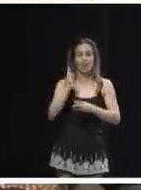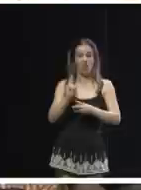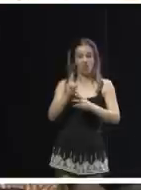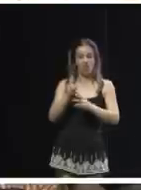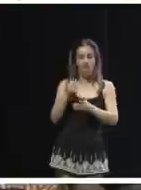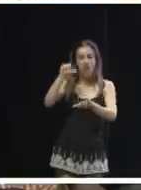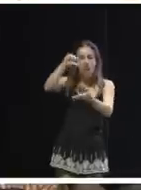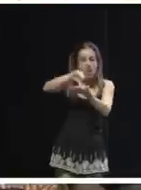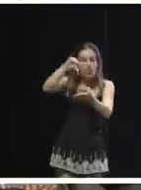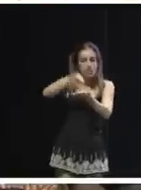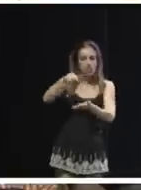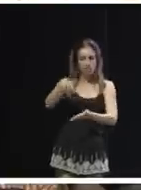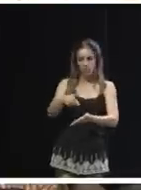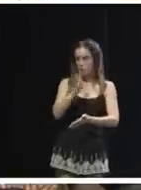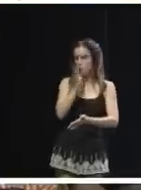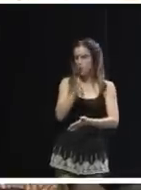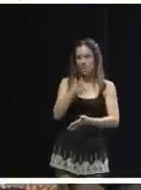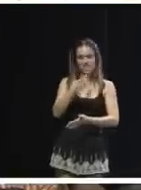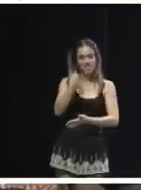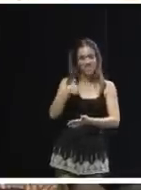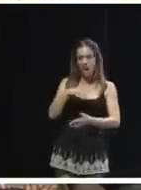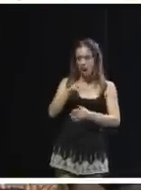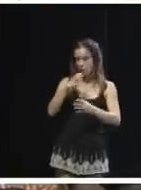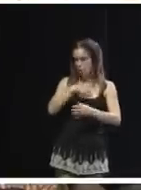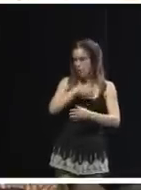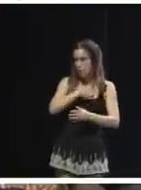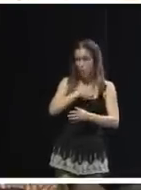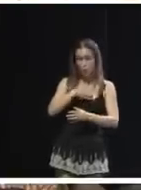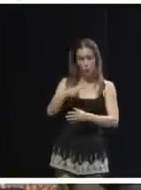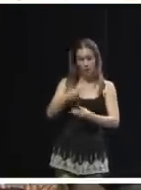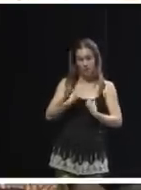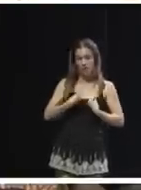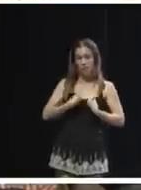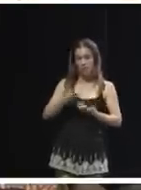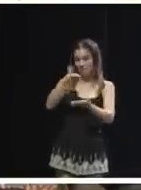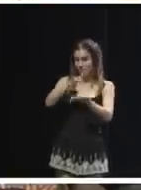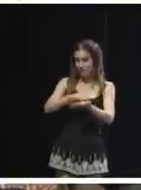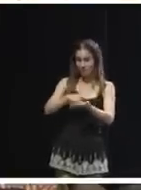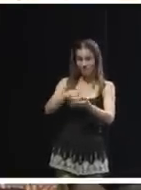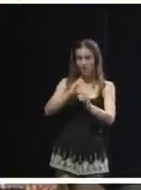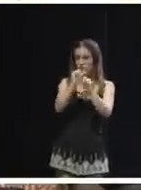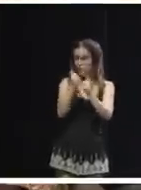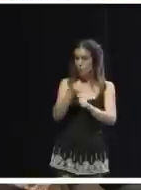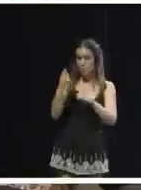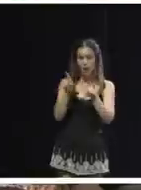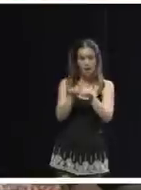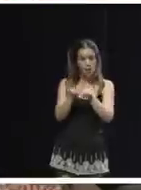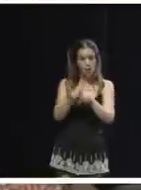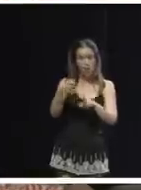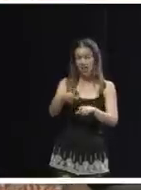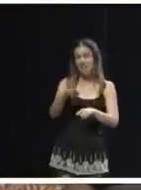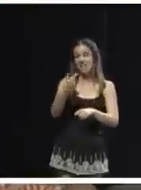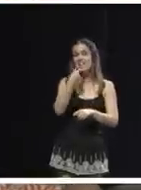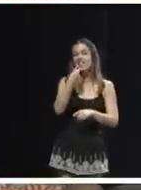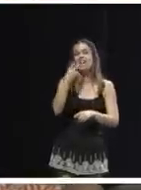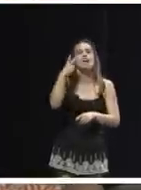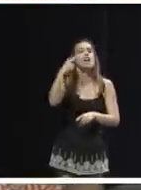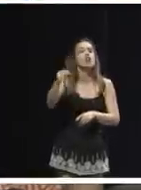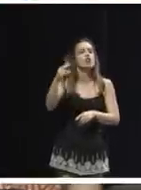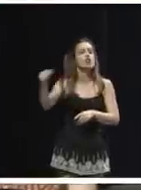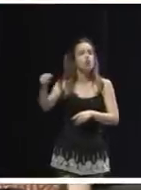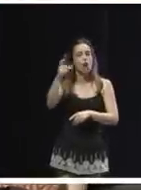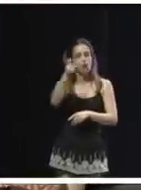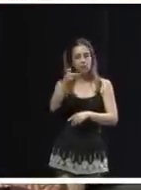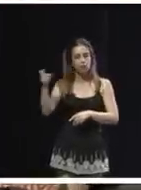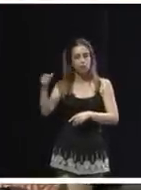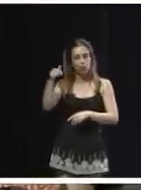es posible vivir así, porque tenemos que actuar con carácter inmediato, porque frente a los que niegan esta evidencia, nosotros